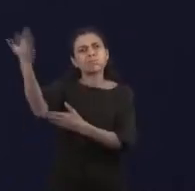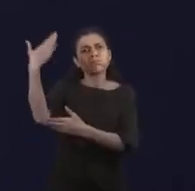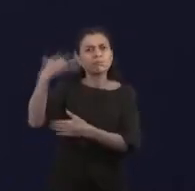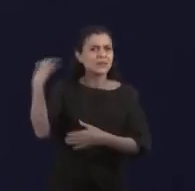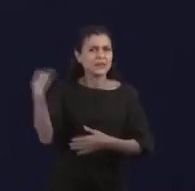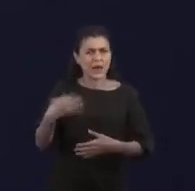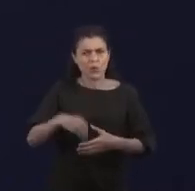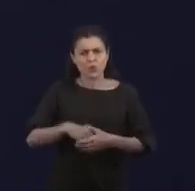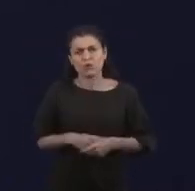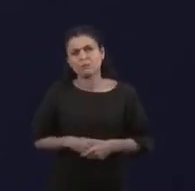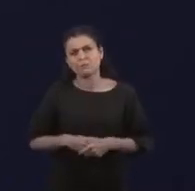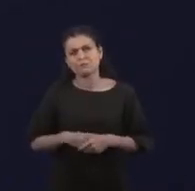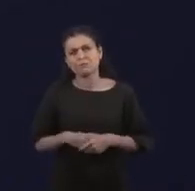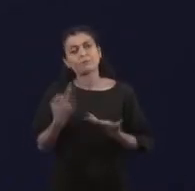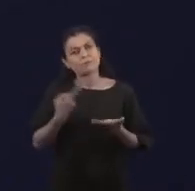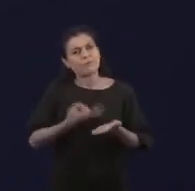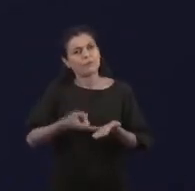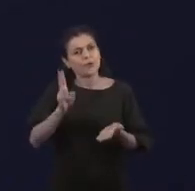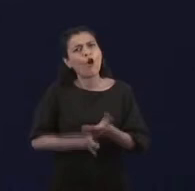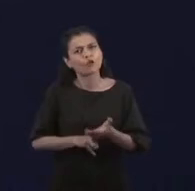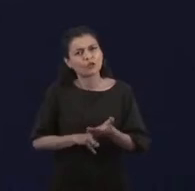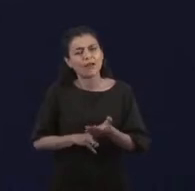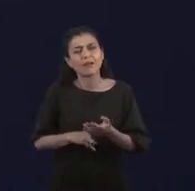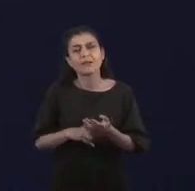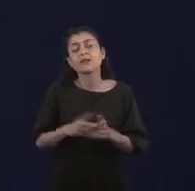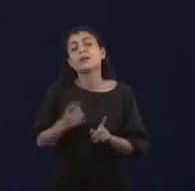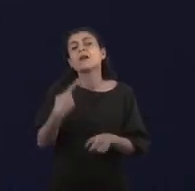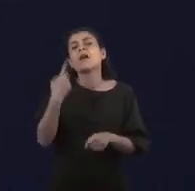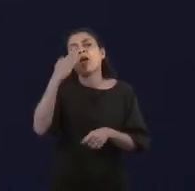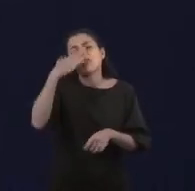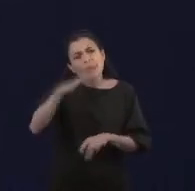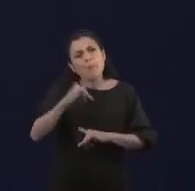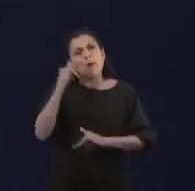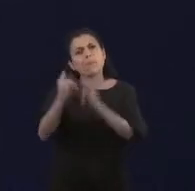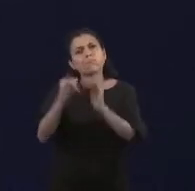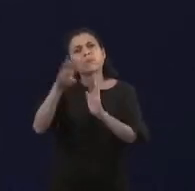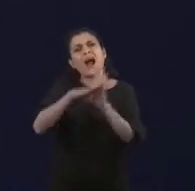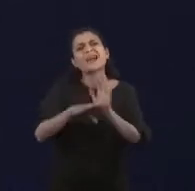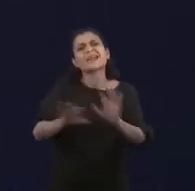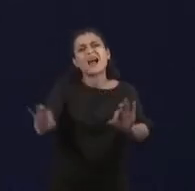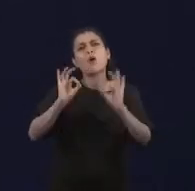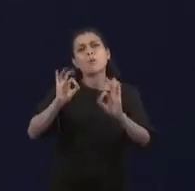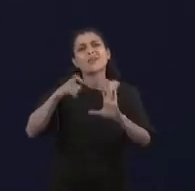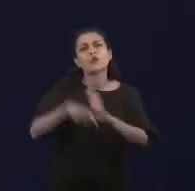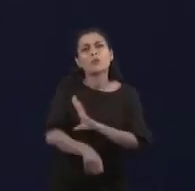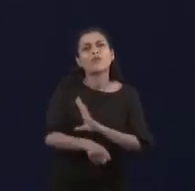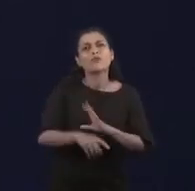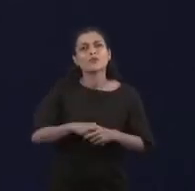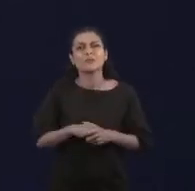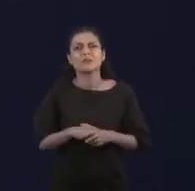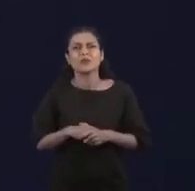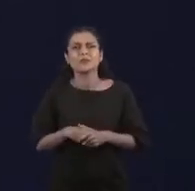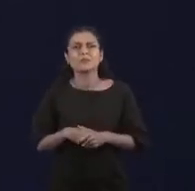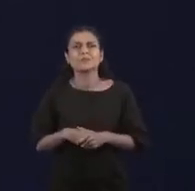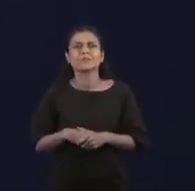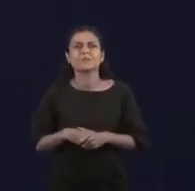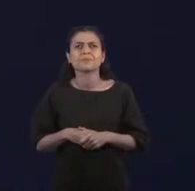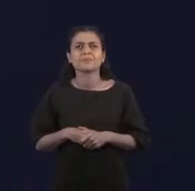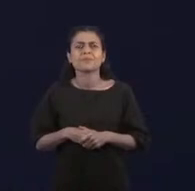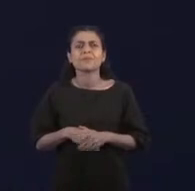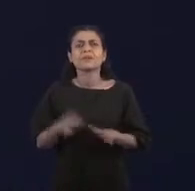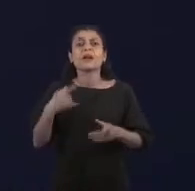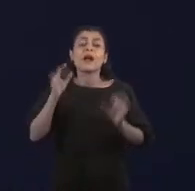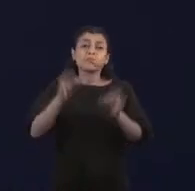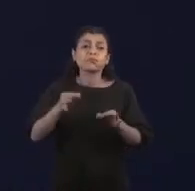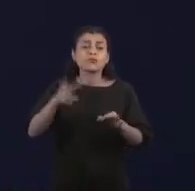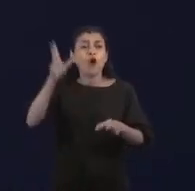palabras. Repito, después vamos a dar la agenda completa, pero para que sepan que efectivamente el